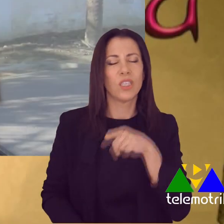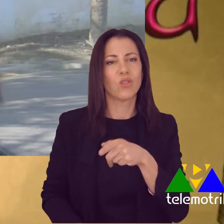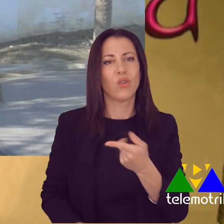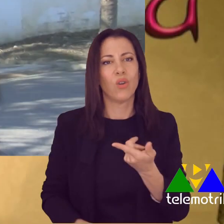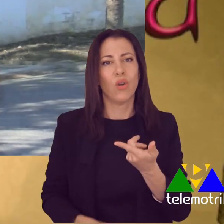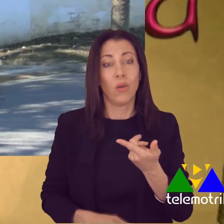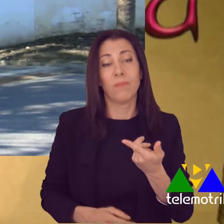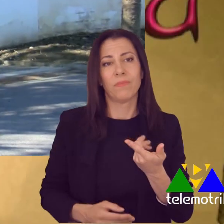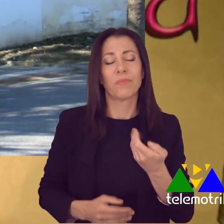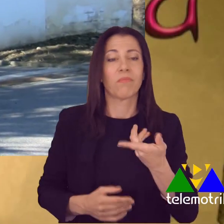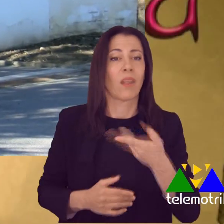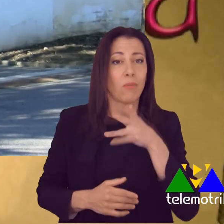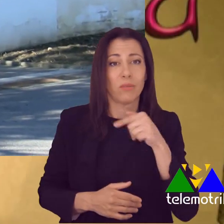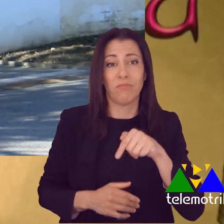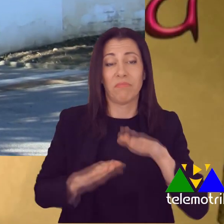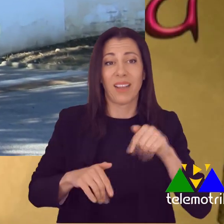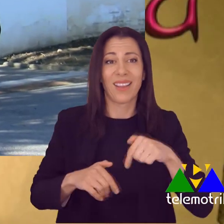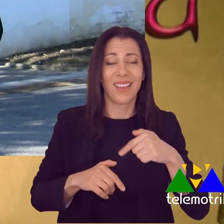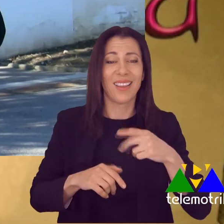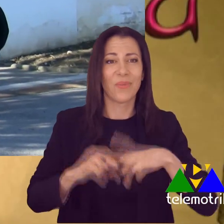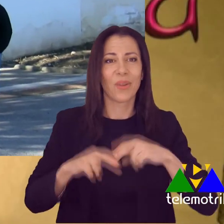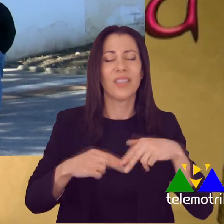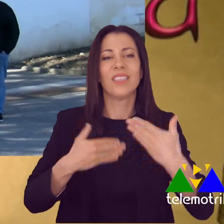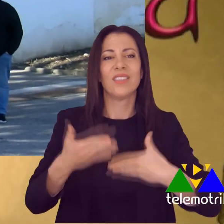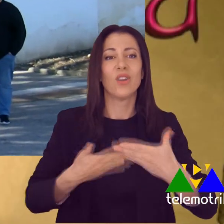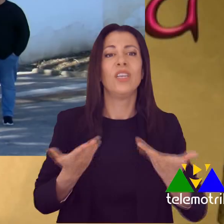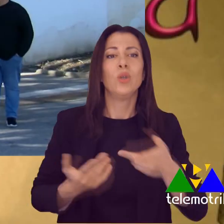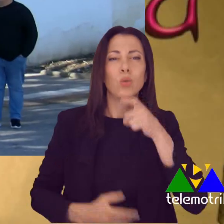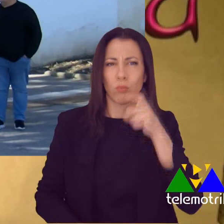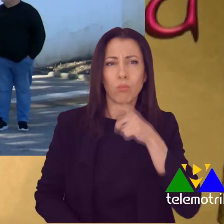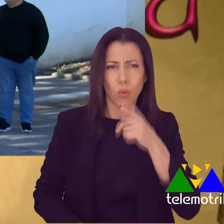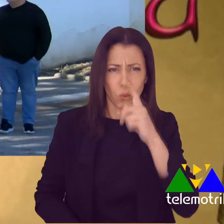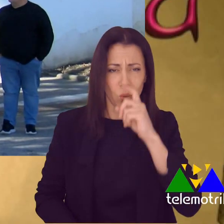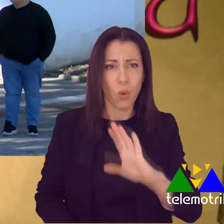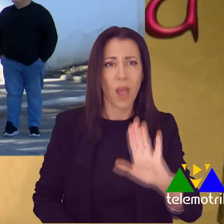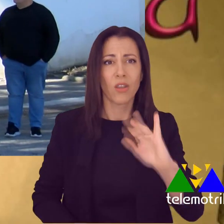de beatificación, y indudablemente pues durante muchos años